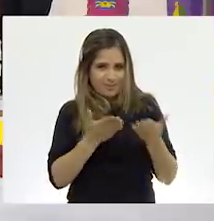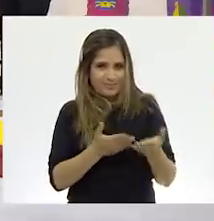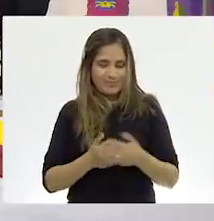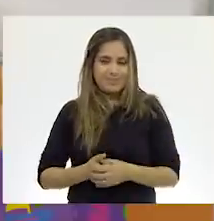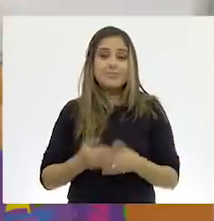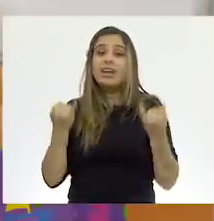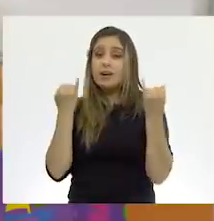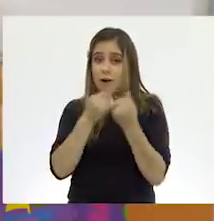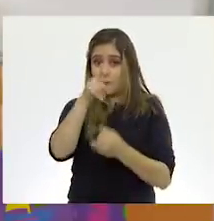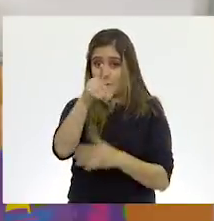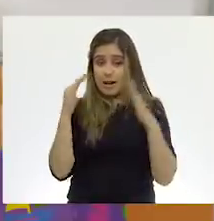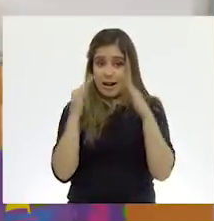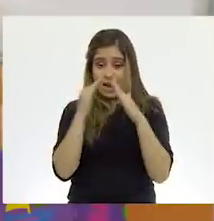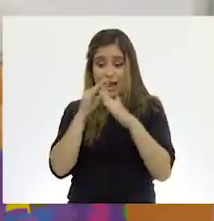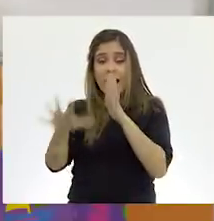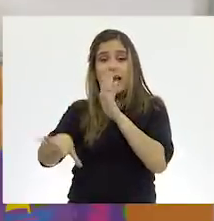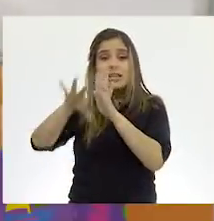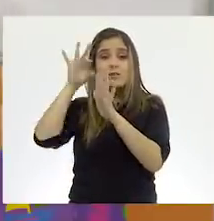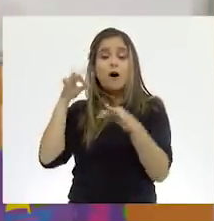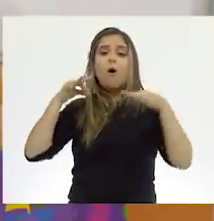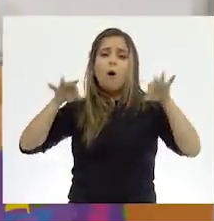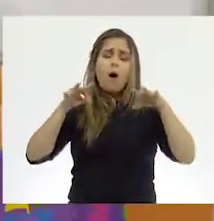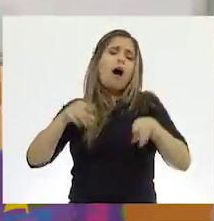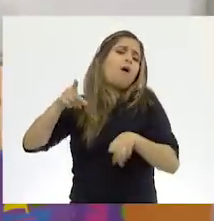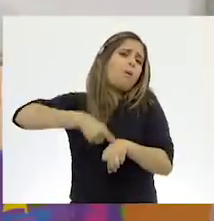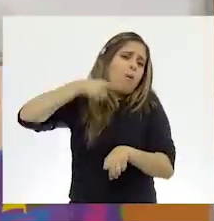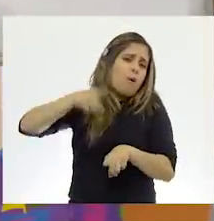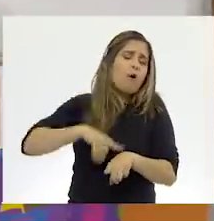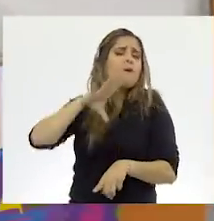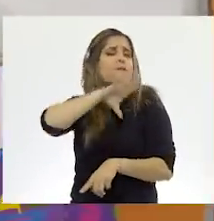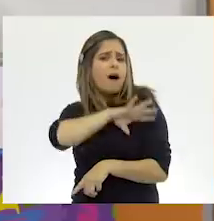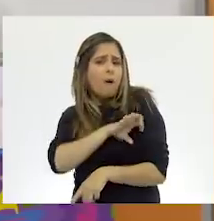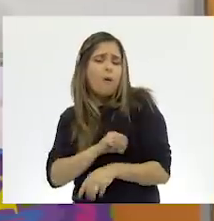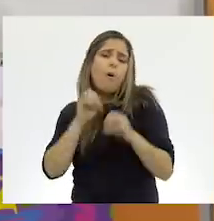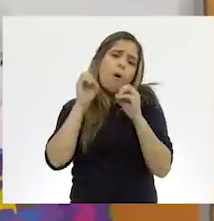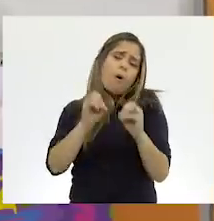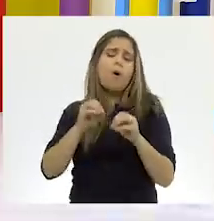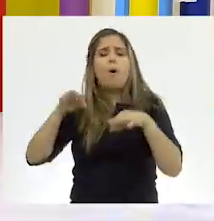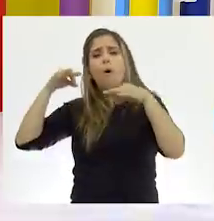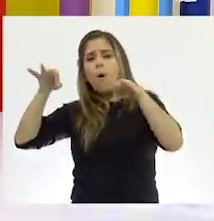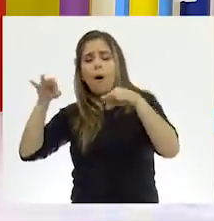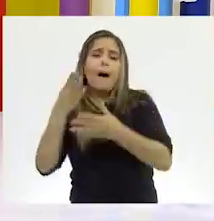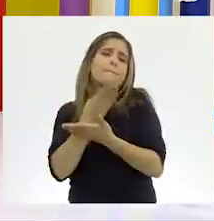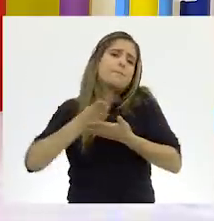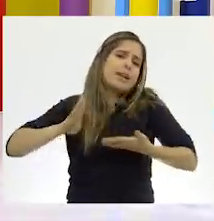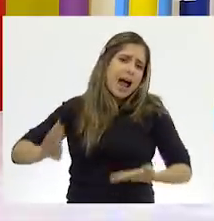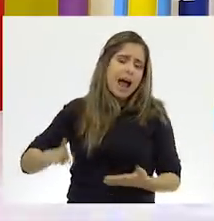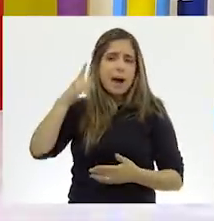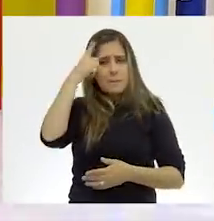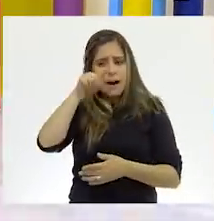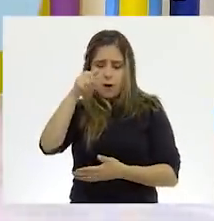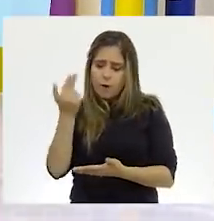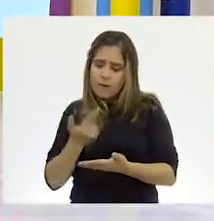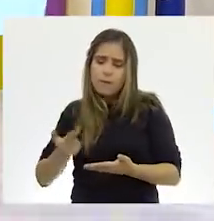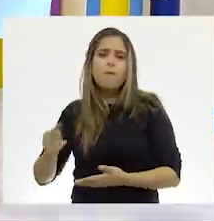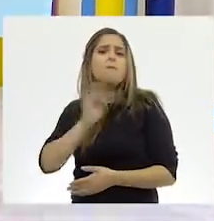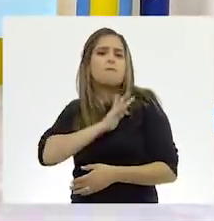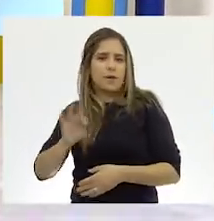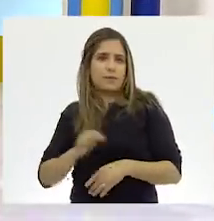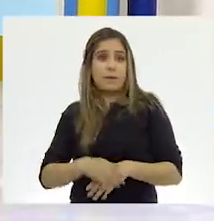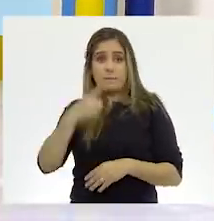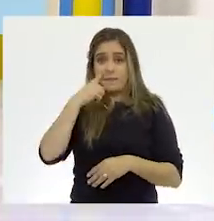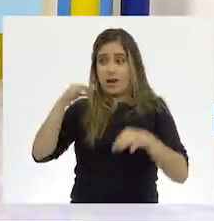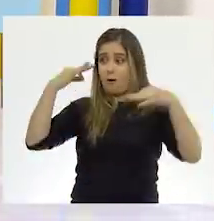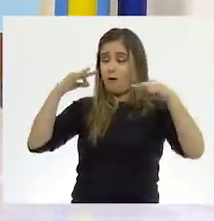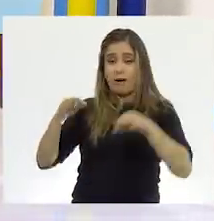Igual, en casa escoge una hoja de color, puede ser el color que más te guste, una hoja blanca para que la puedas decorar. Aquí tengo nuestra